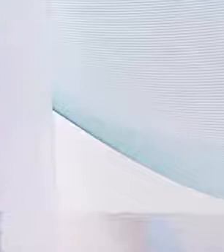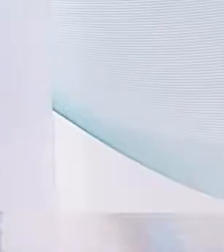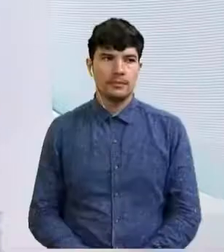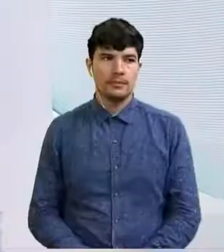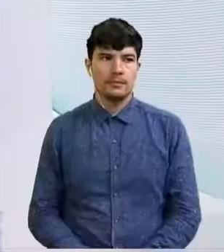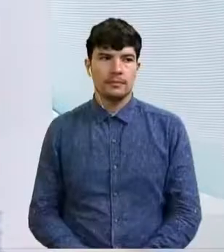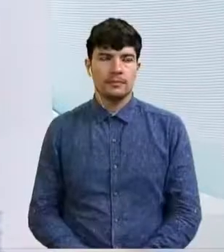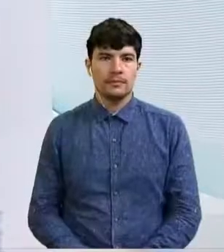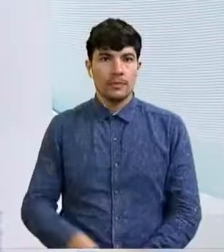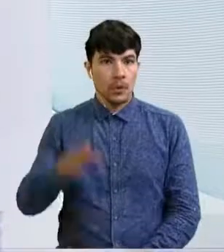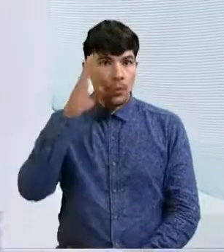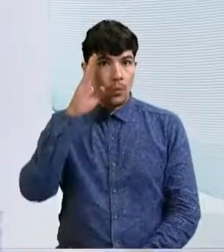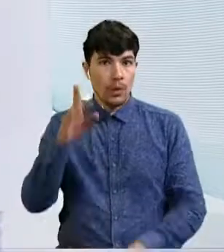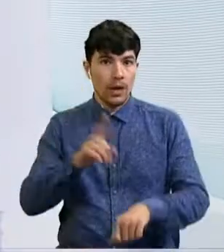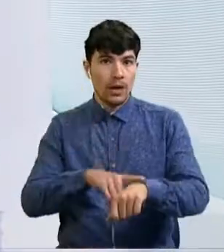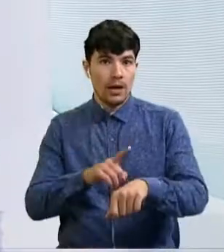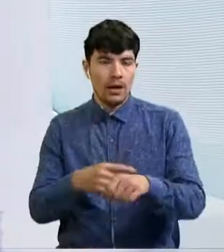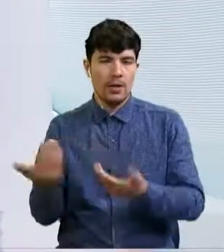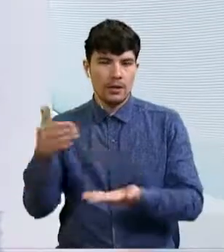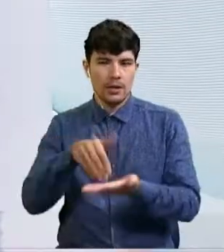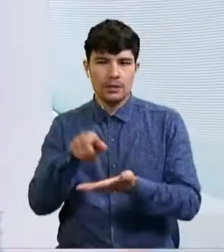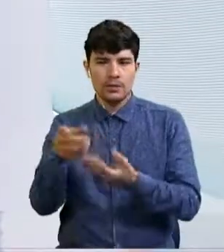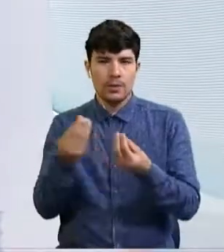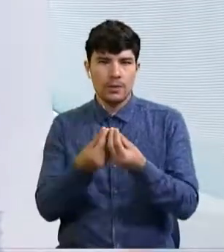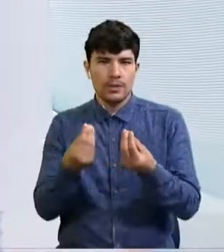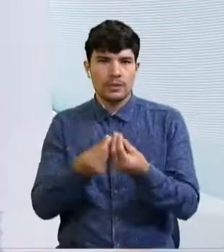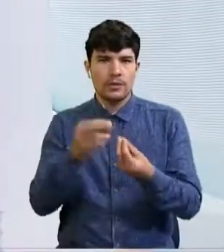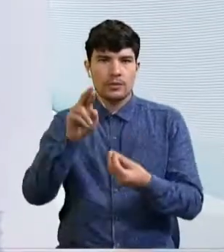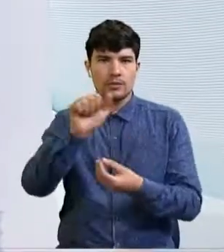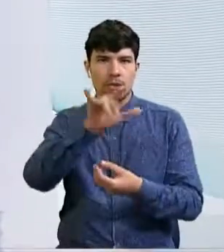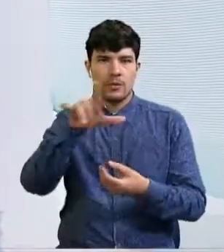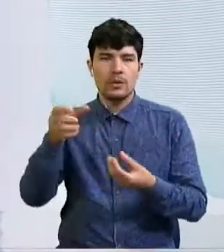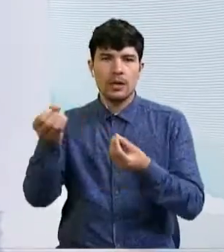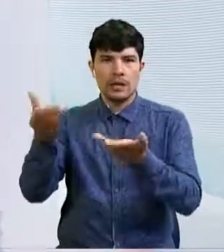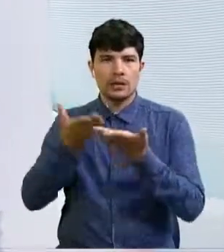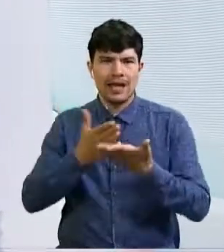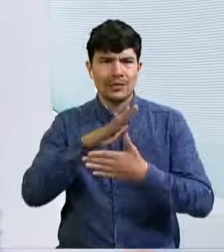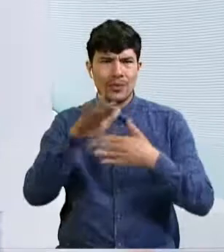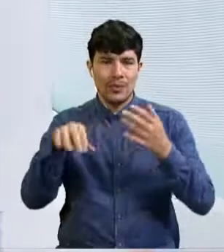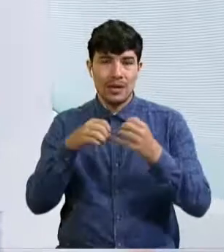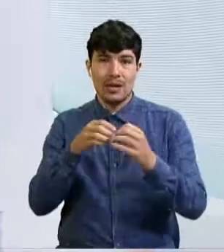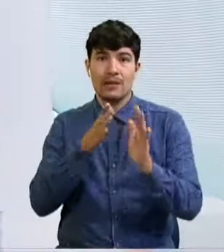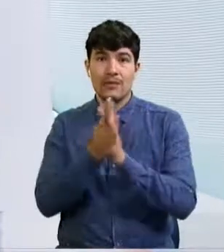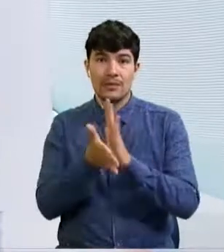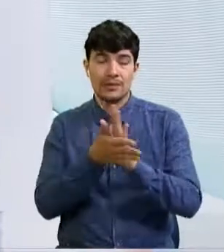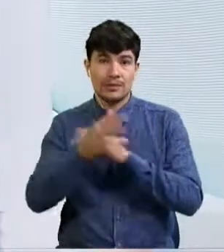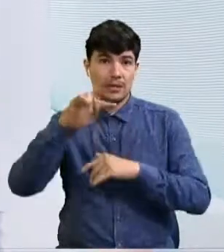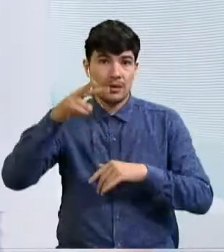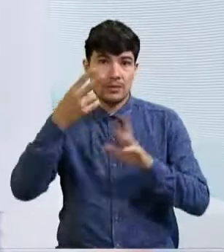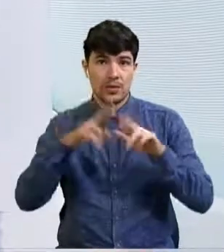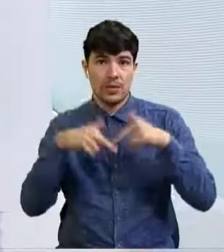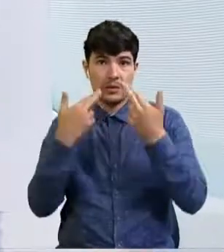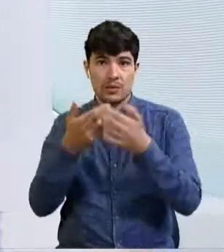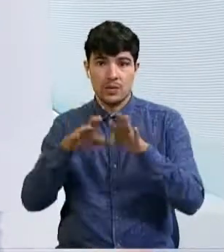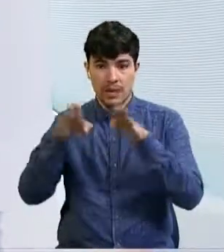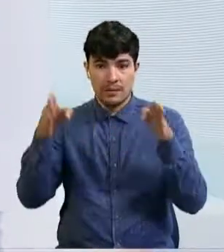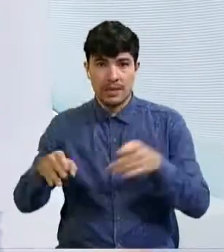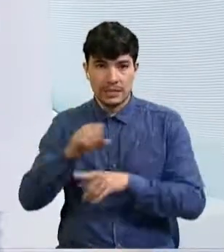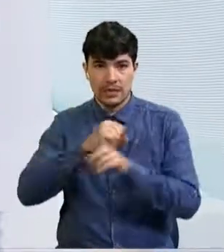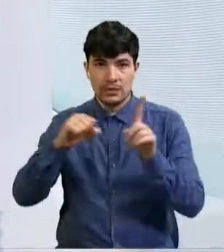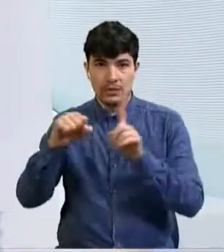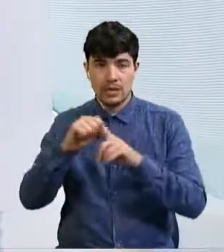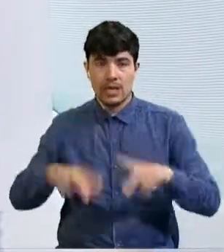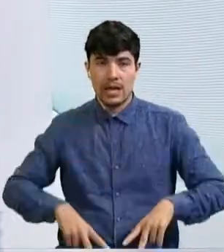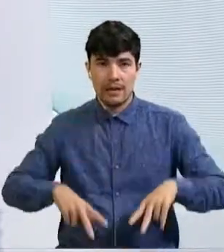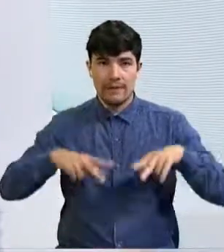y saludamos a esta hora nuevamente a nuestro compañero raúl rolando para que nos entregue todos los detalles de la segunda sesión de la mesa social por la vida digna